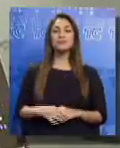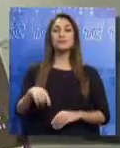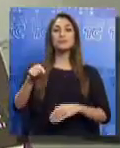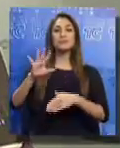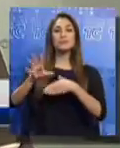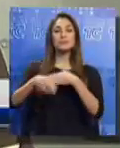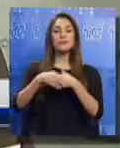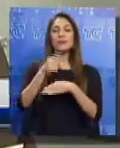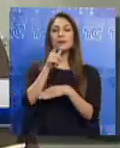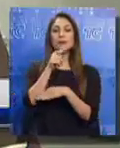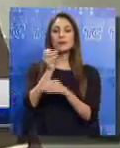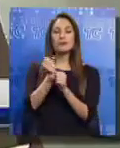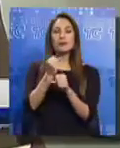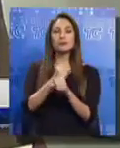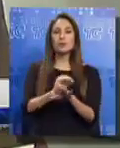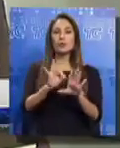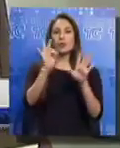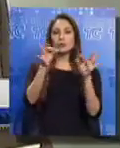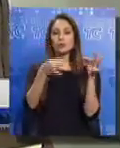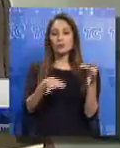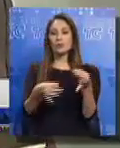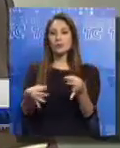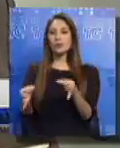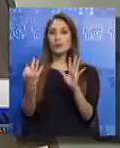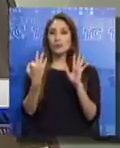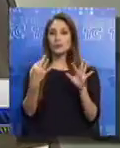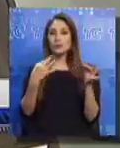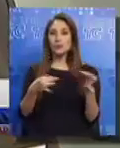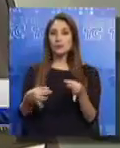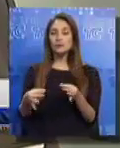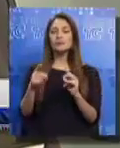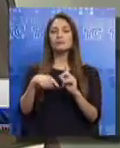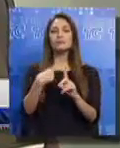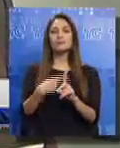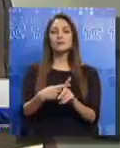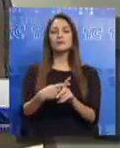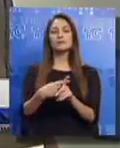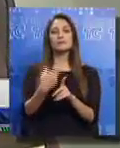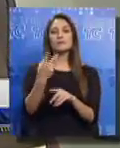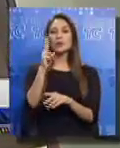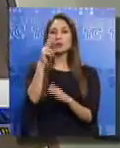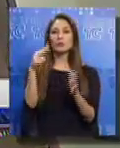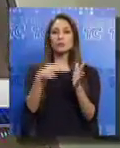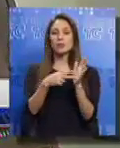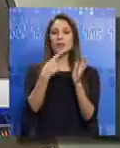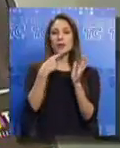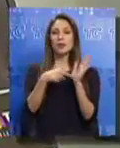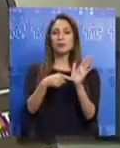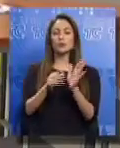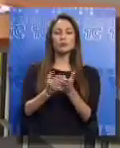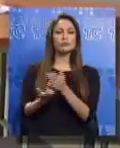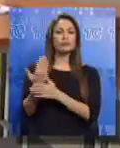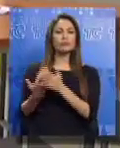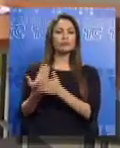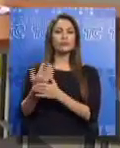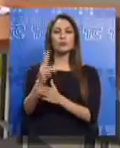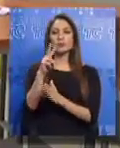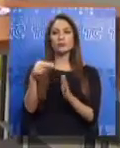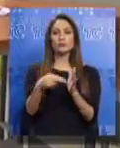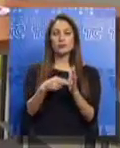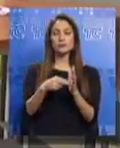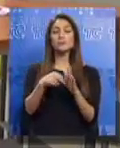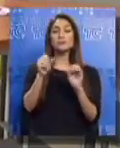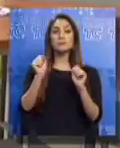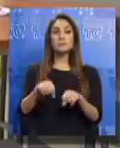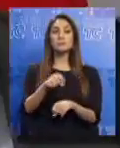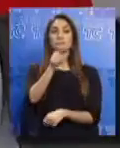hemos elaborado en 8 páginas y hemos realizado un tiraje de 2.000 ejemplares en una primera instancia. Con ello, según el asambleísta